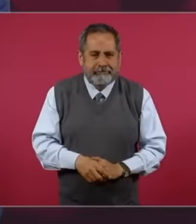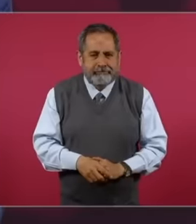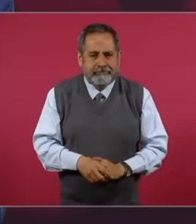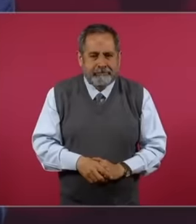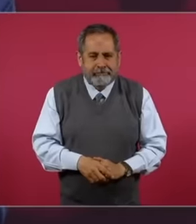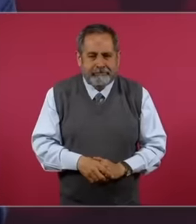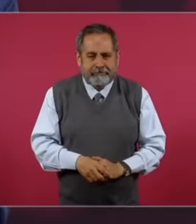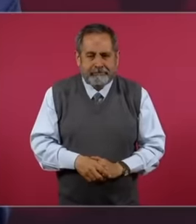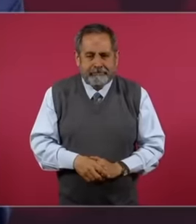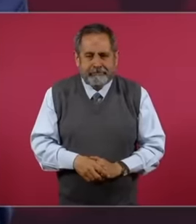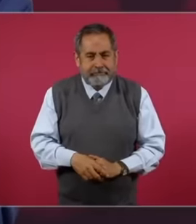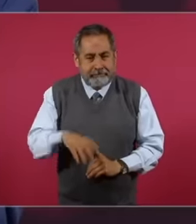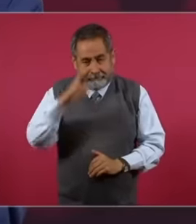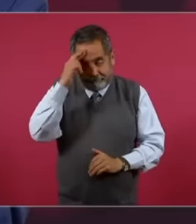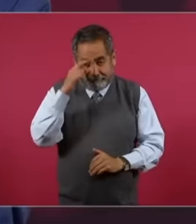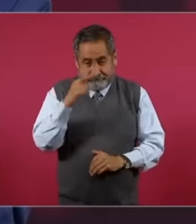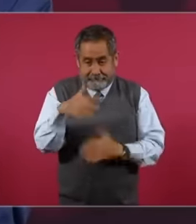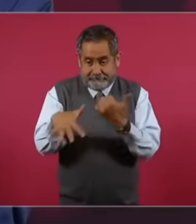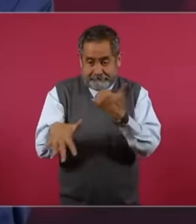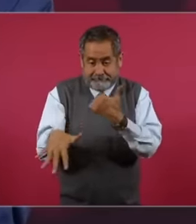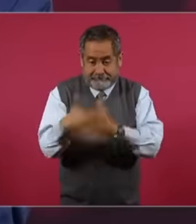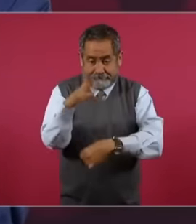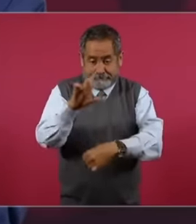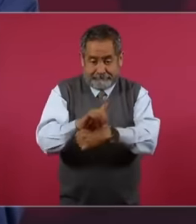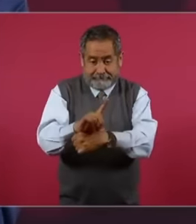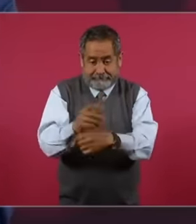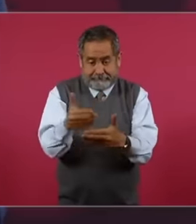Acuérdense que 15 días antes de la elección,